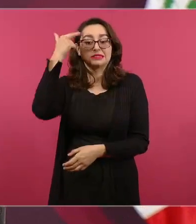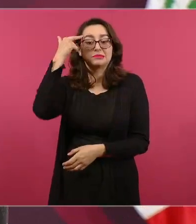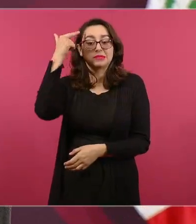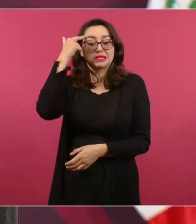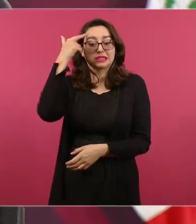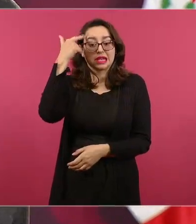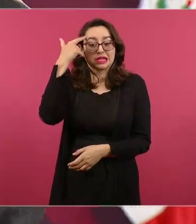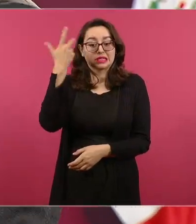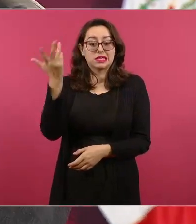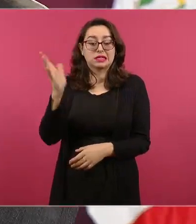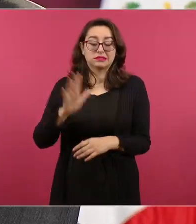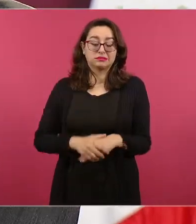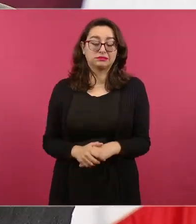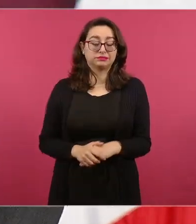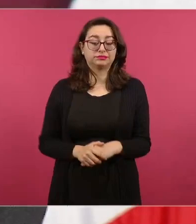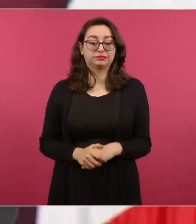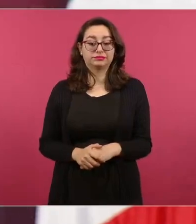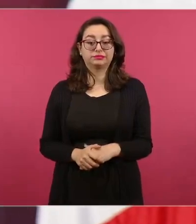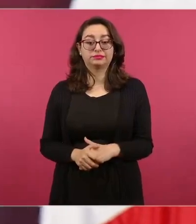de estas personas,